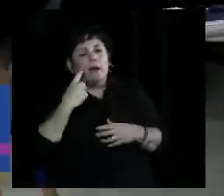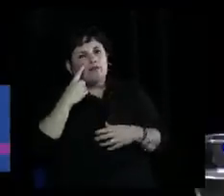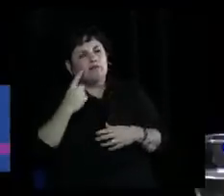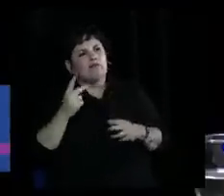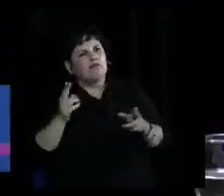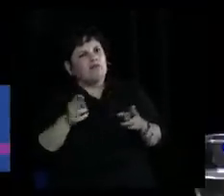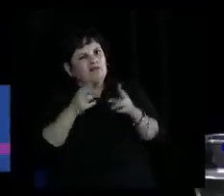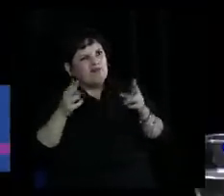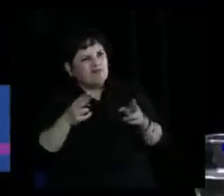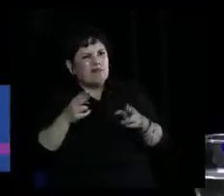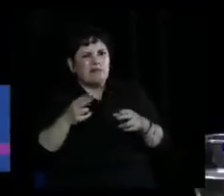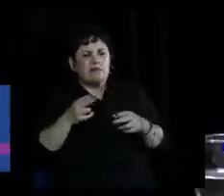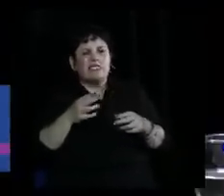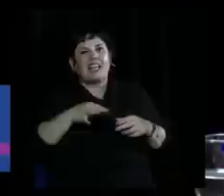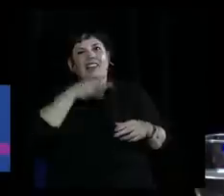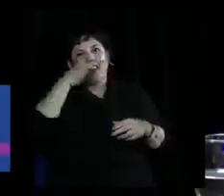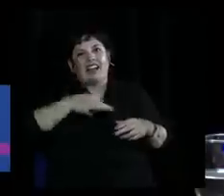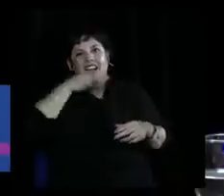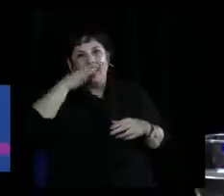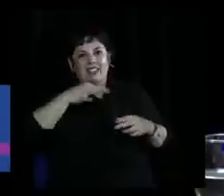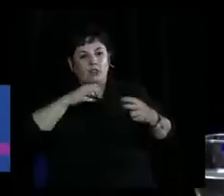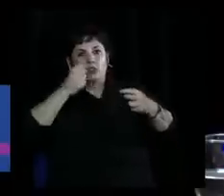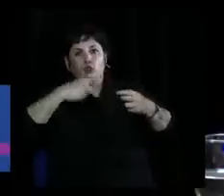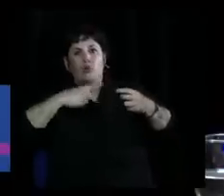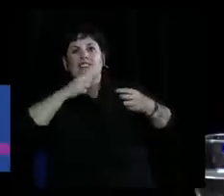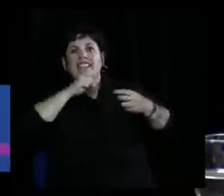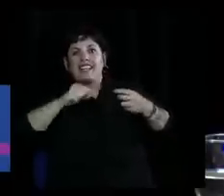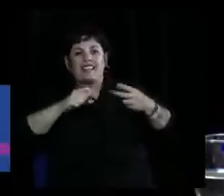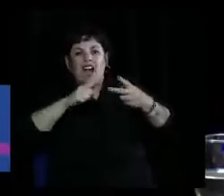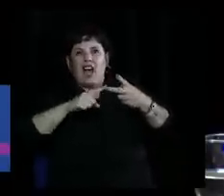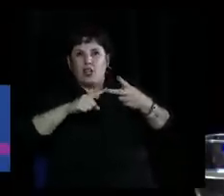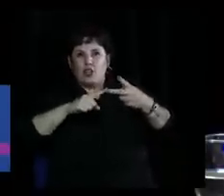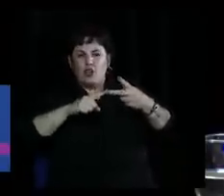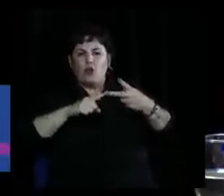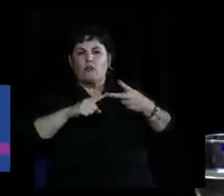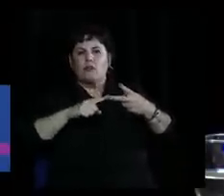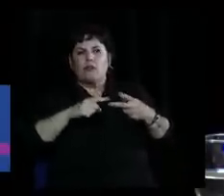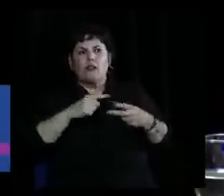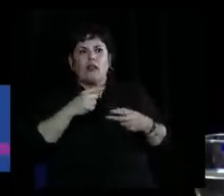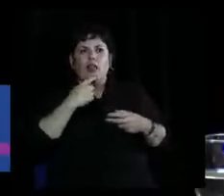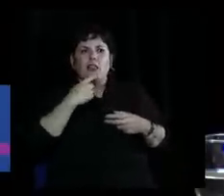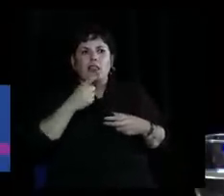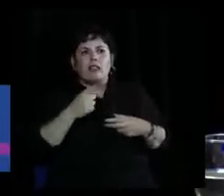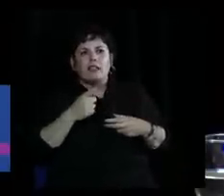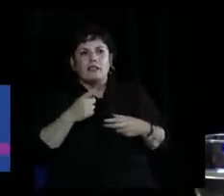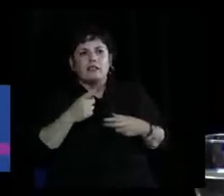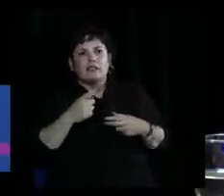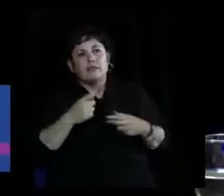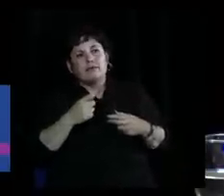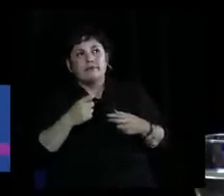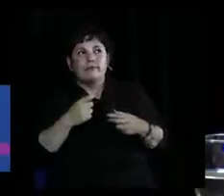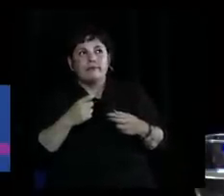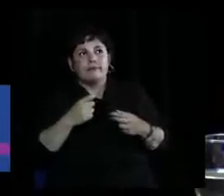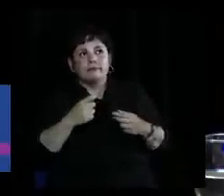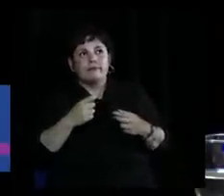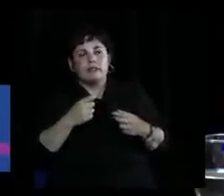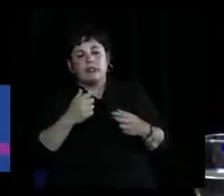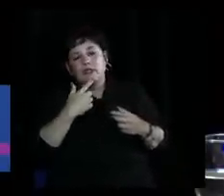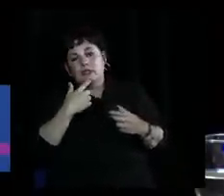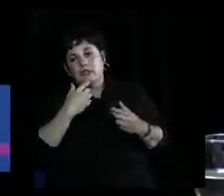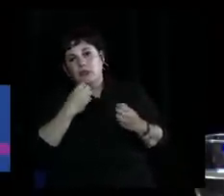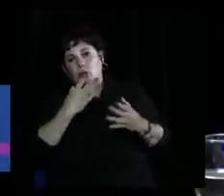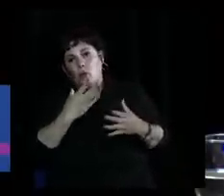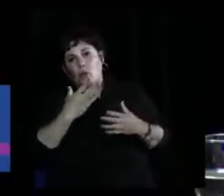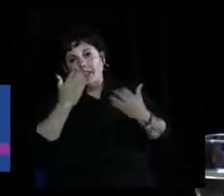atención las declaraciones que está en debate, porque es como decir, era un buen tipo, pero claro, ¿verdad?